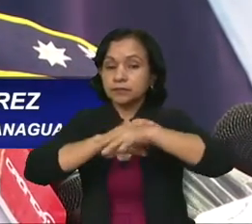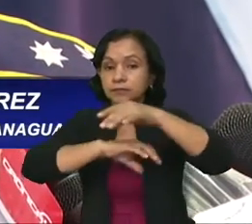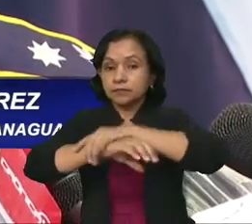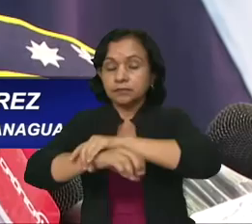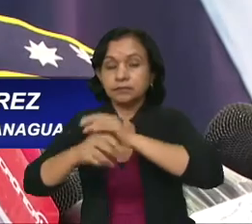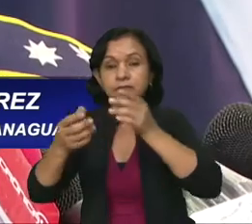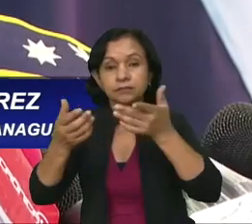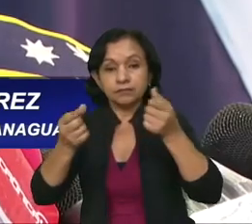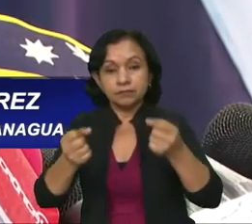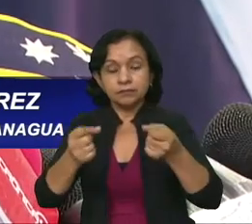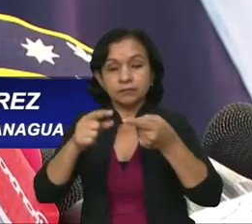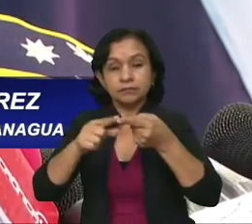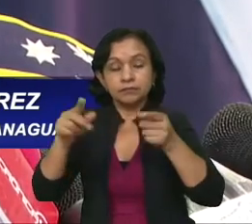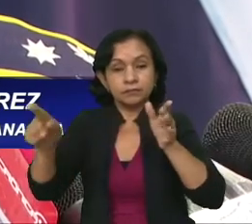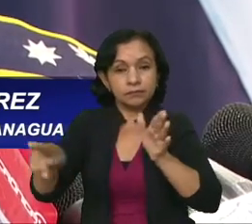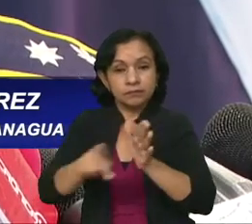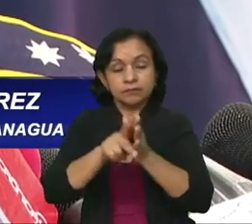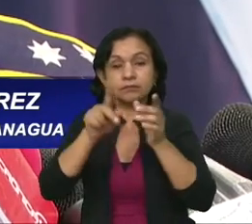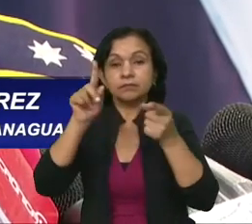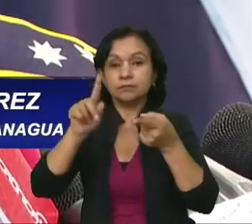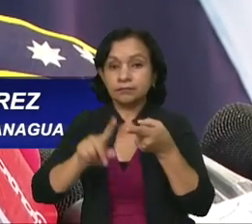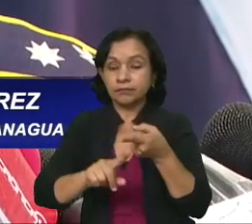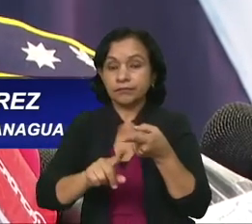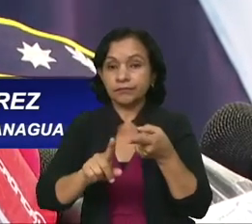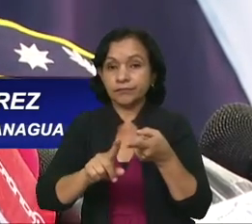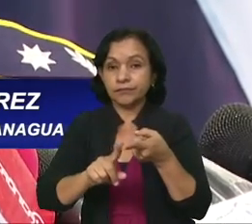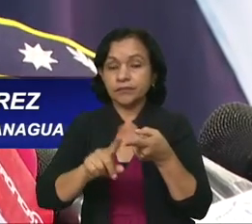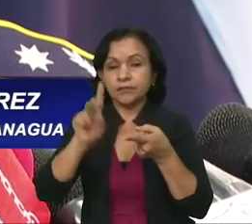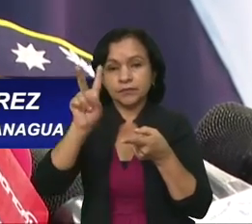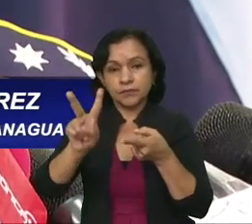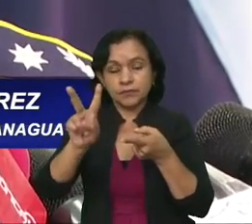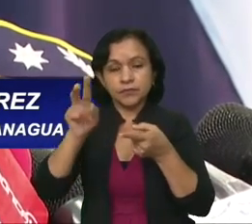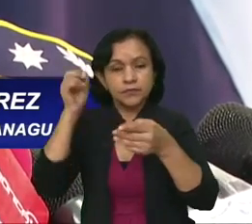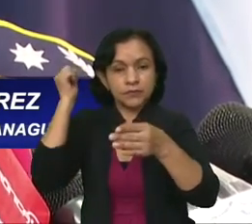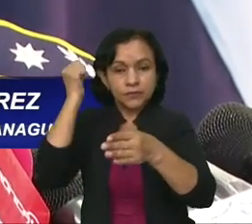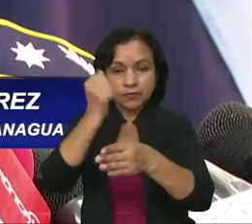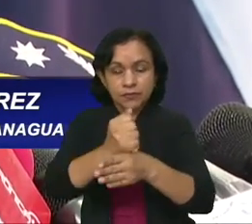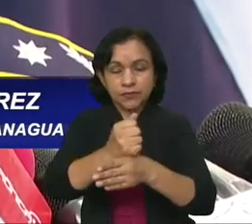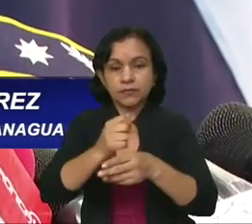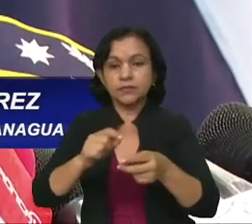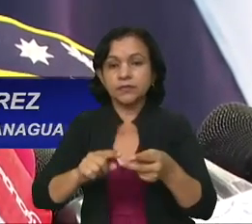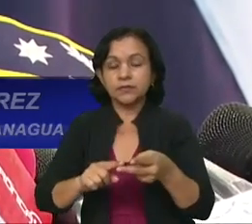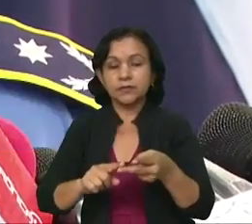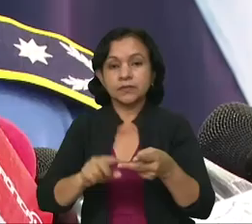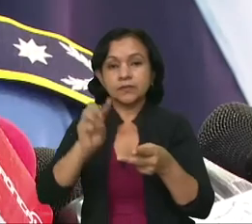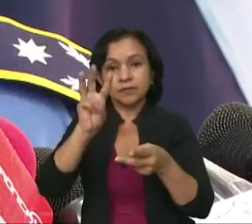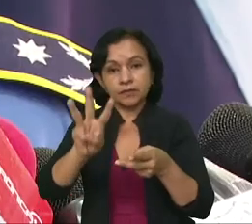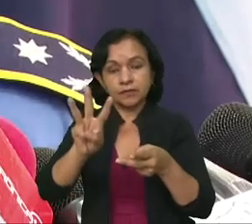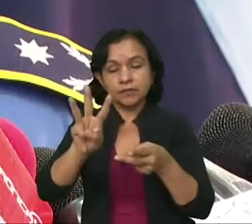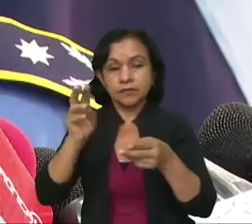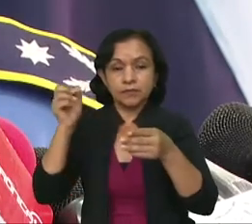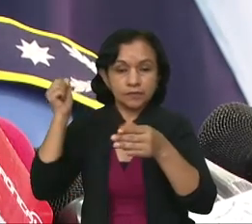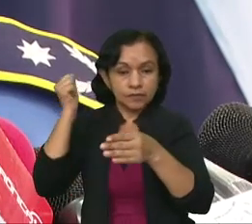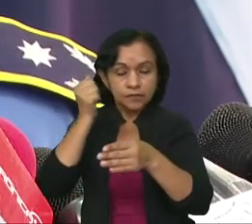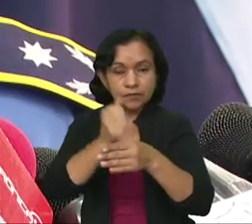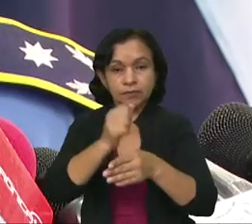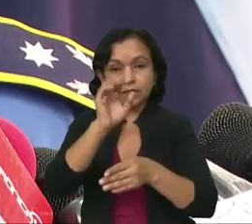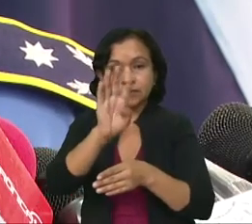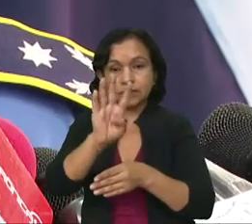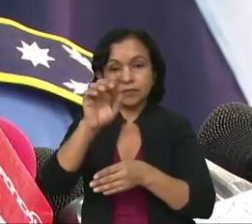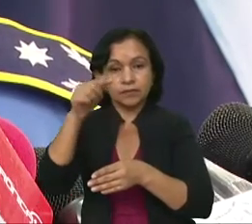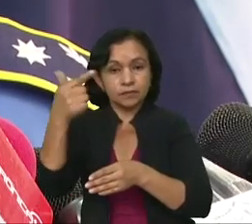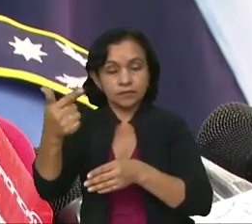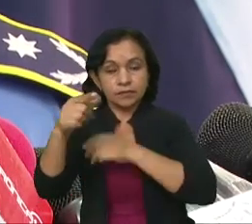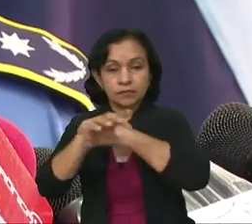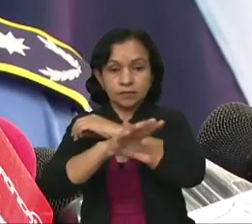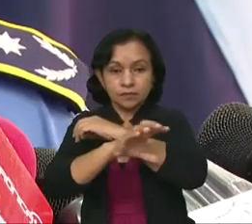presos por delitos de peligrosidad, 2 por asesinato, 3 por homicidio, 47 por